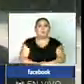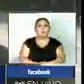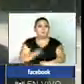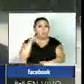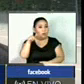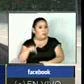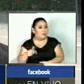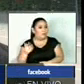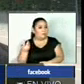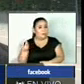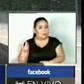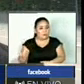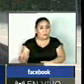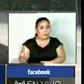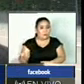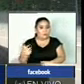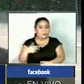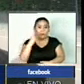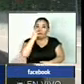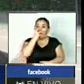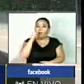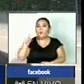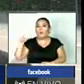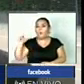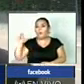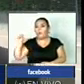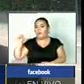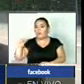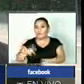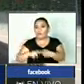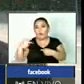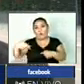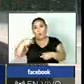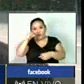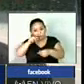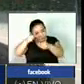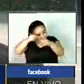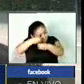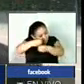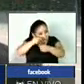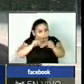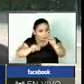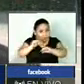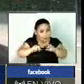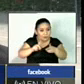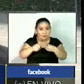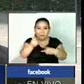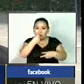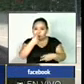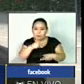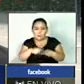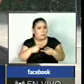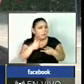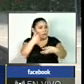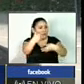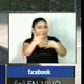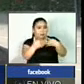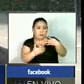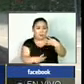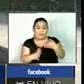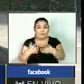utilizando el tocilizumab, estamos utilizando la hidroxicloroquina, estamos utilizando todo ese tipo de